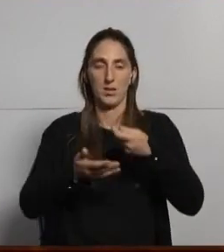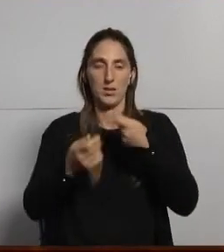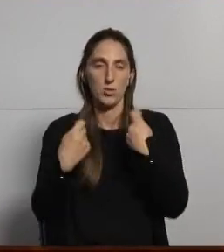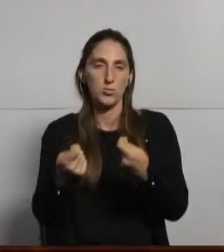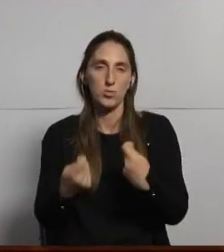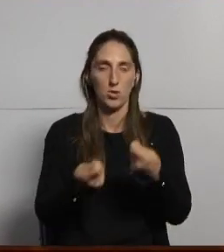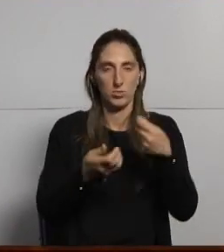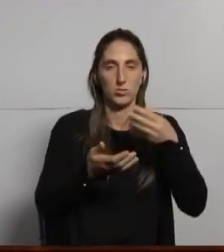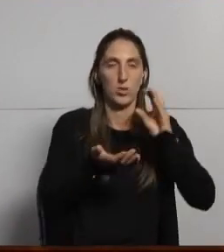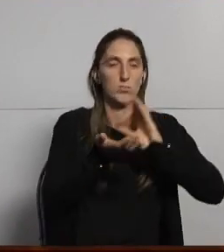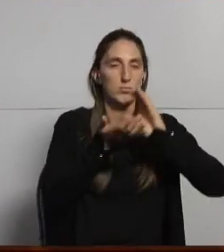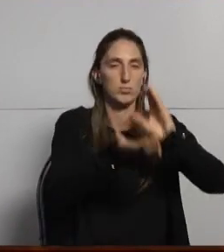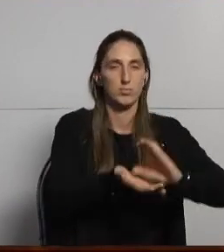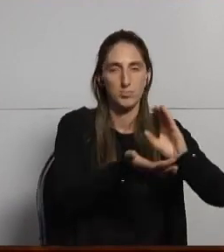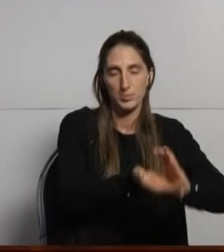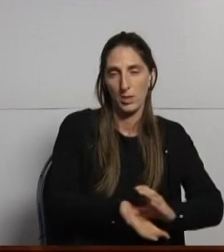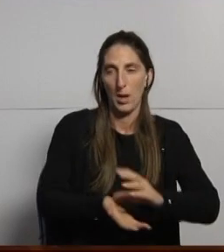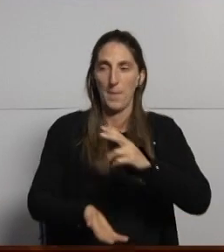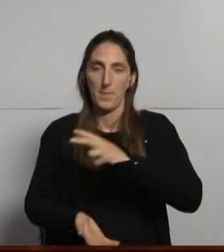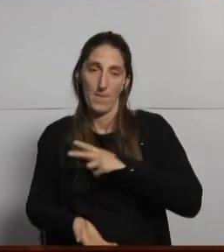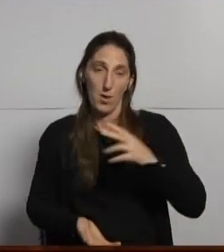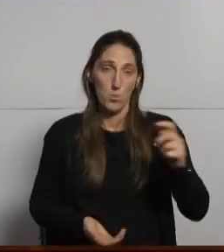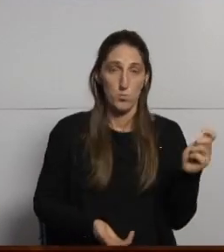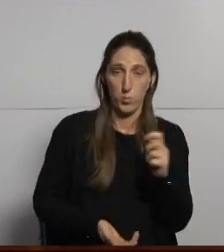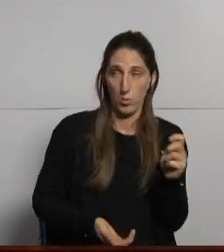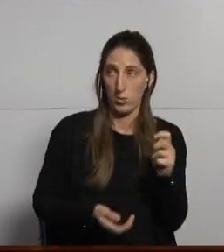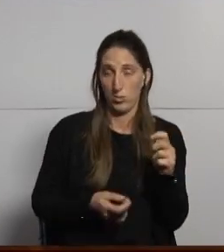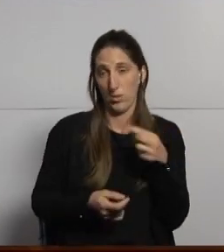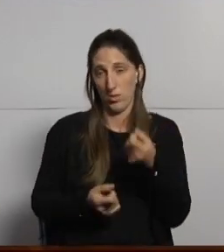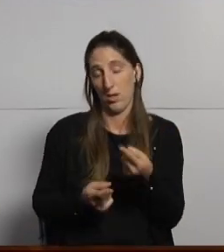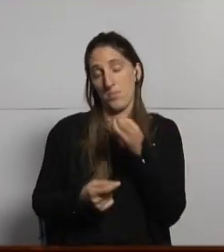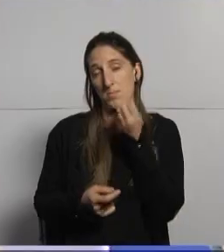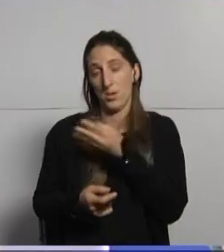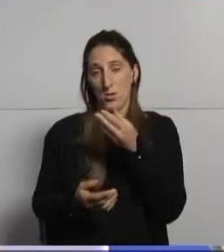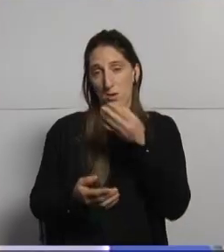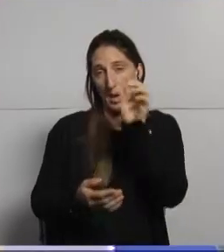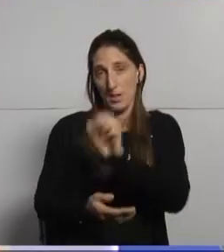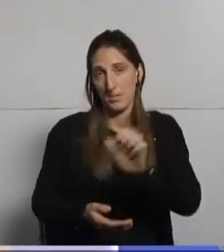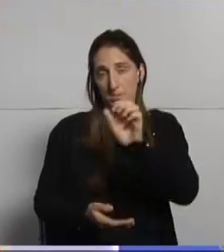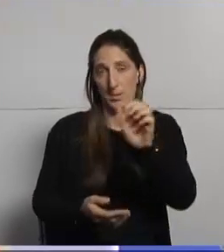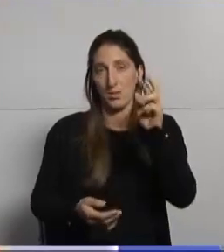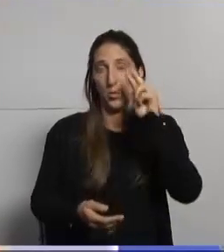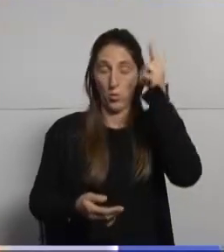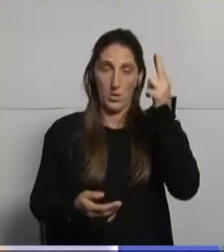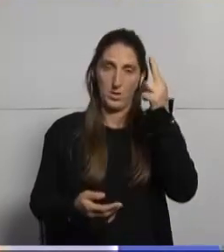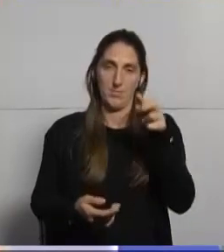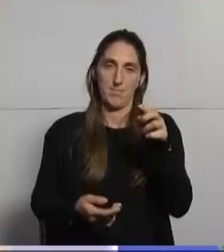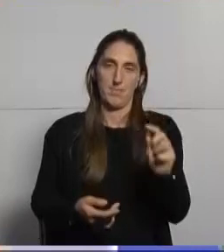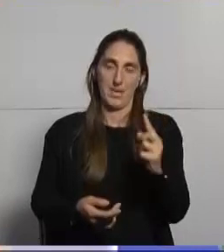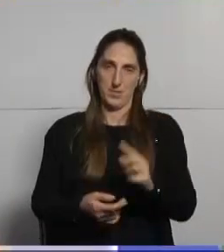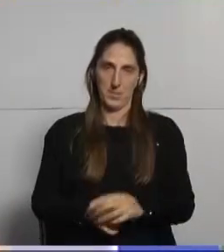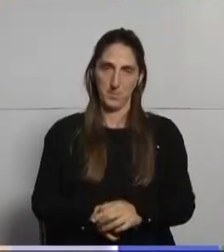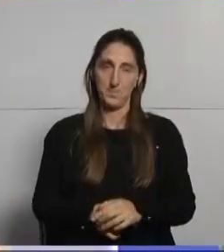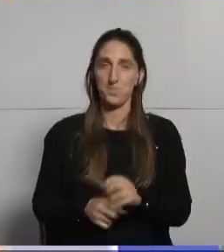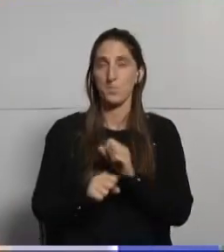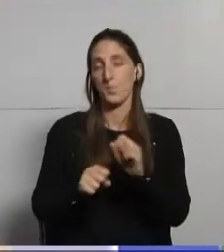que es la mejor integración público-privado para potenciar las capacidades de las empresas uruguayas fundamentalmente. Podemos decir